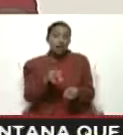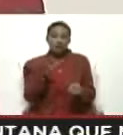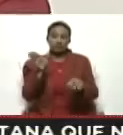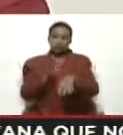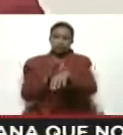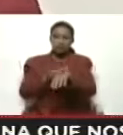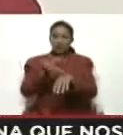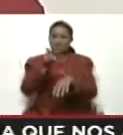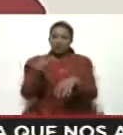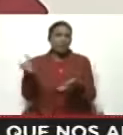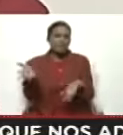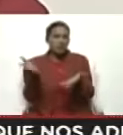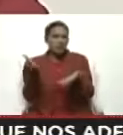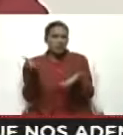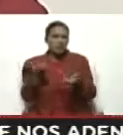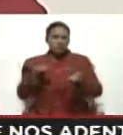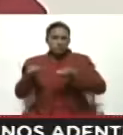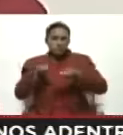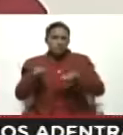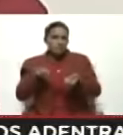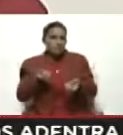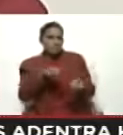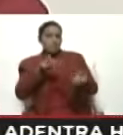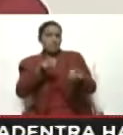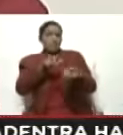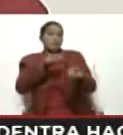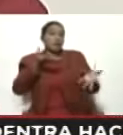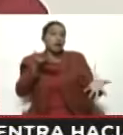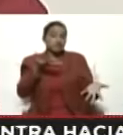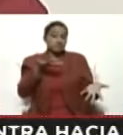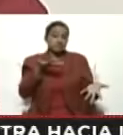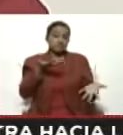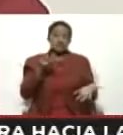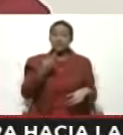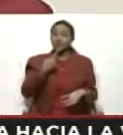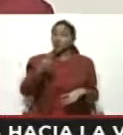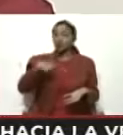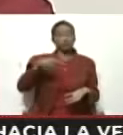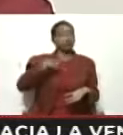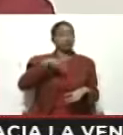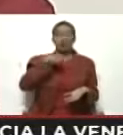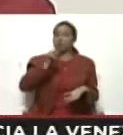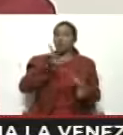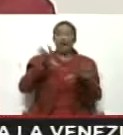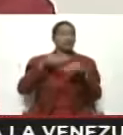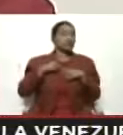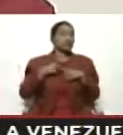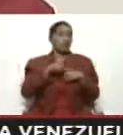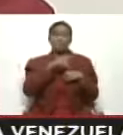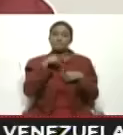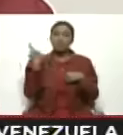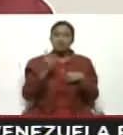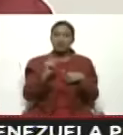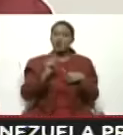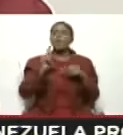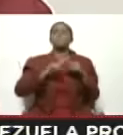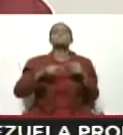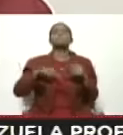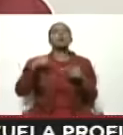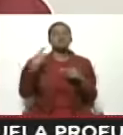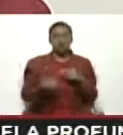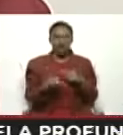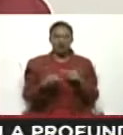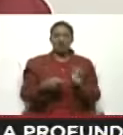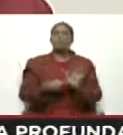salga a desconocer los resultados, no salga a decir que mañana presento las pruebas del